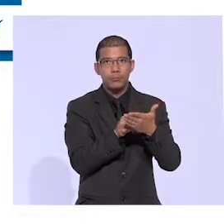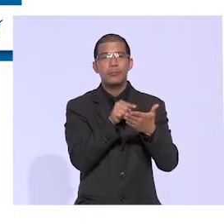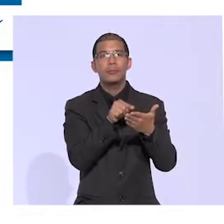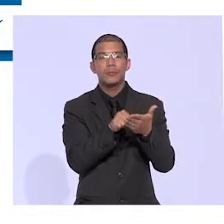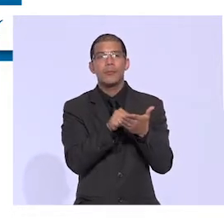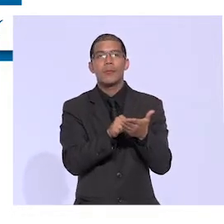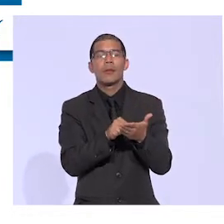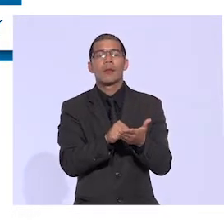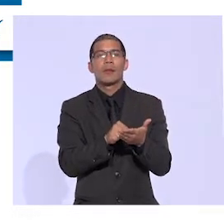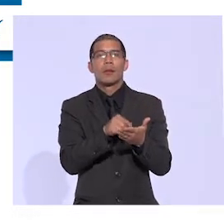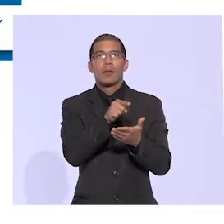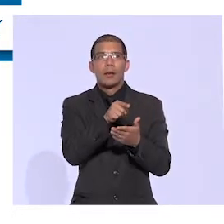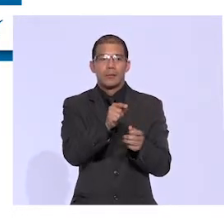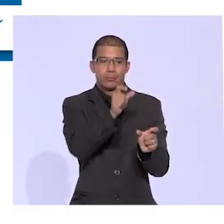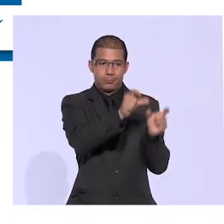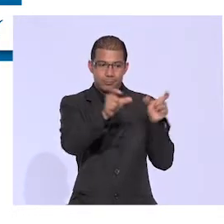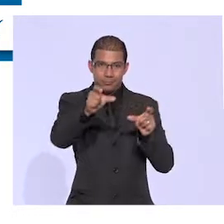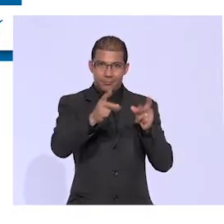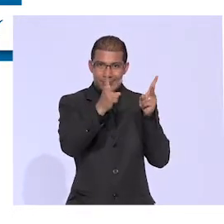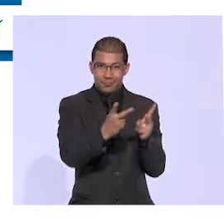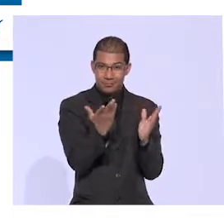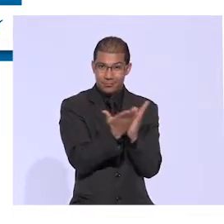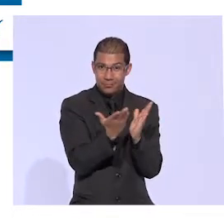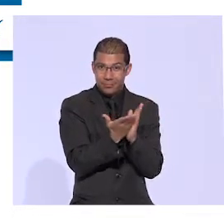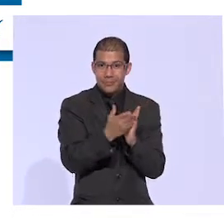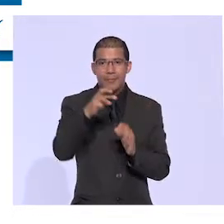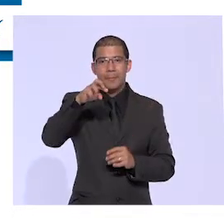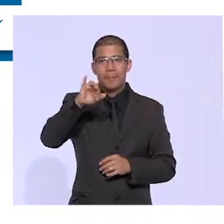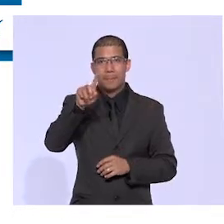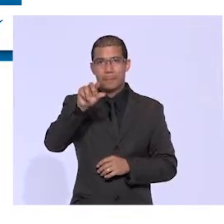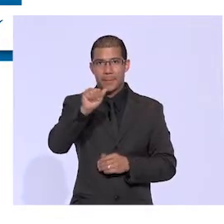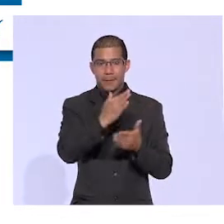los alumnos en PISA. Las cuestiones respondidas por los